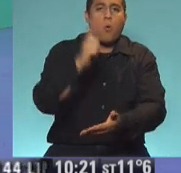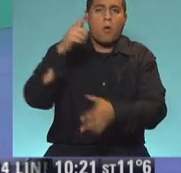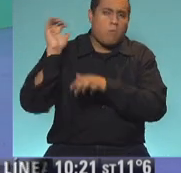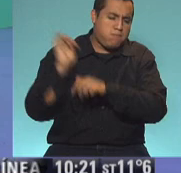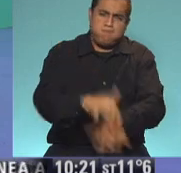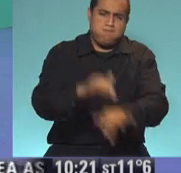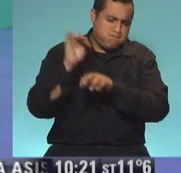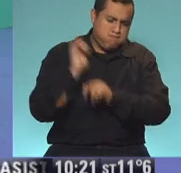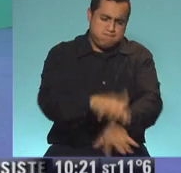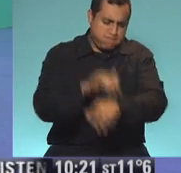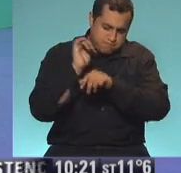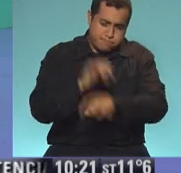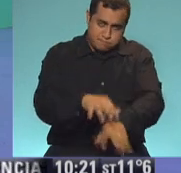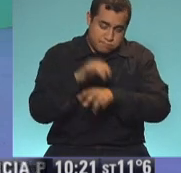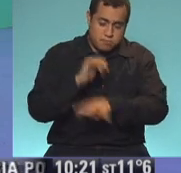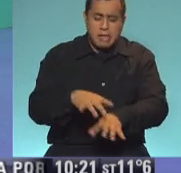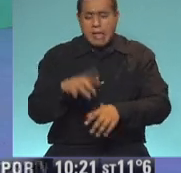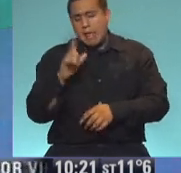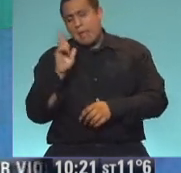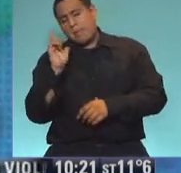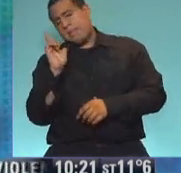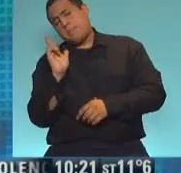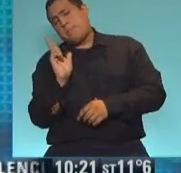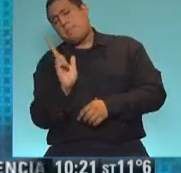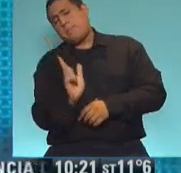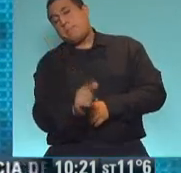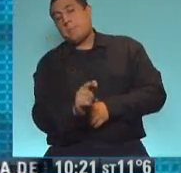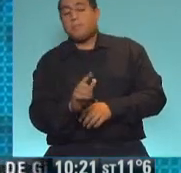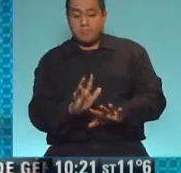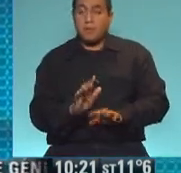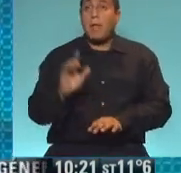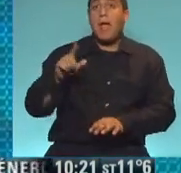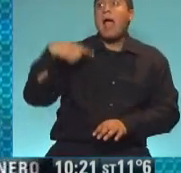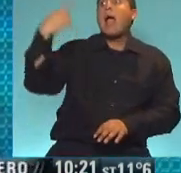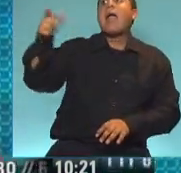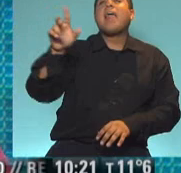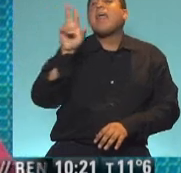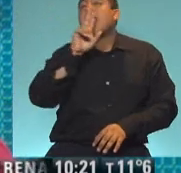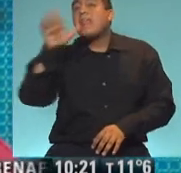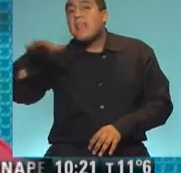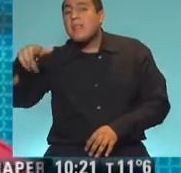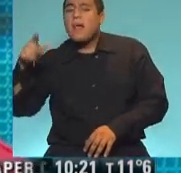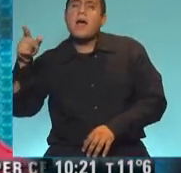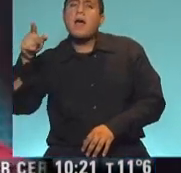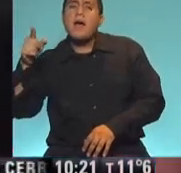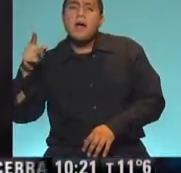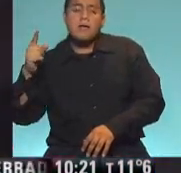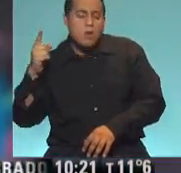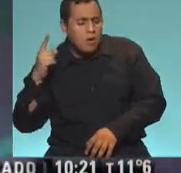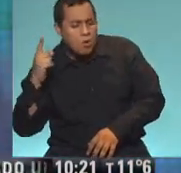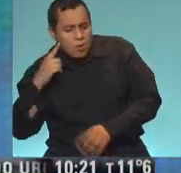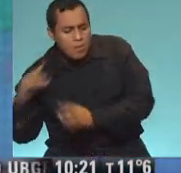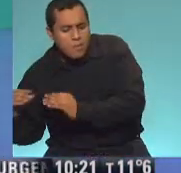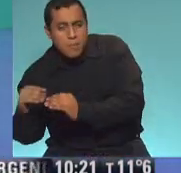Entonces, muy, muy lejos del pozo, la nena que estaba escuchando las conversaciones de las